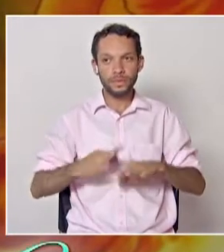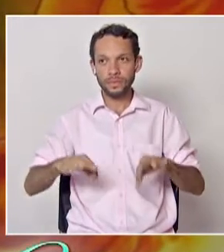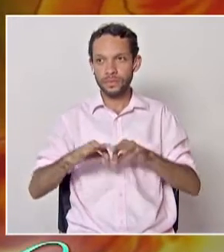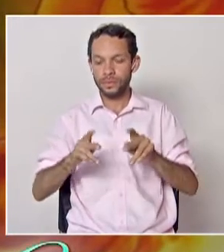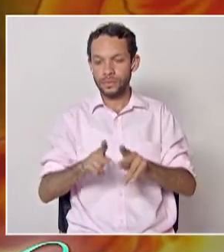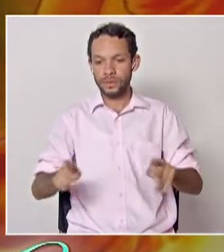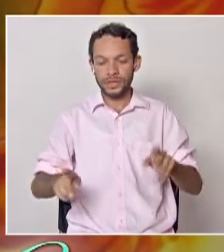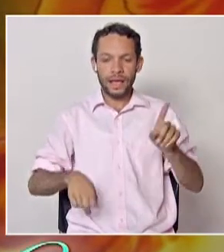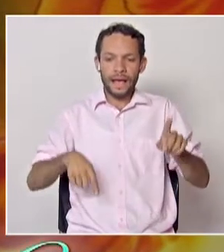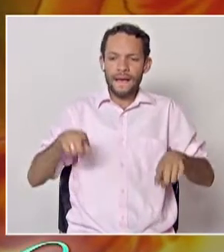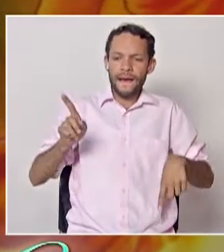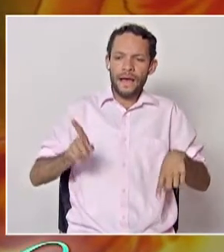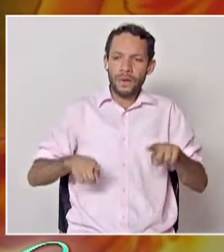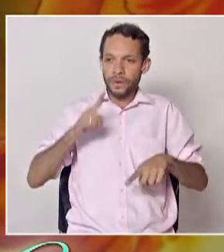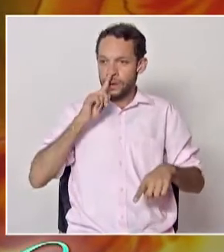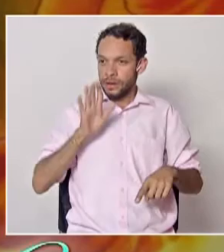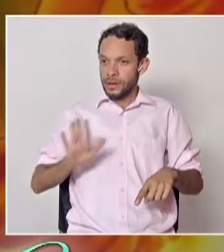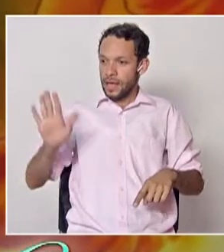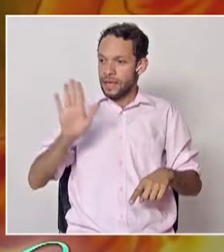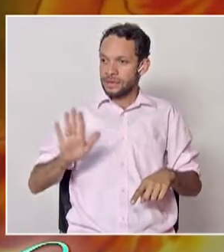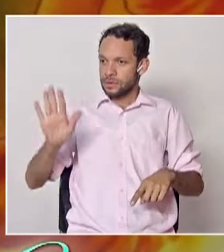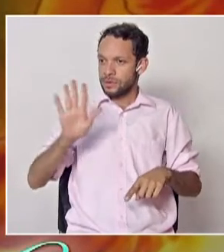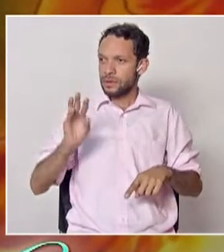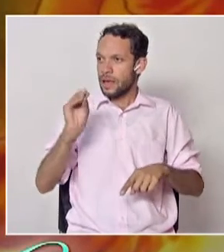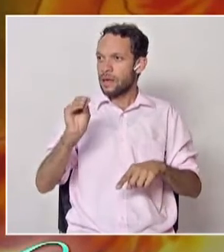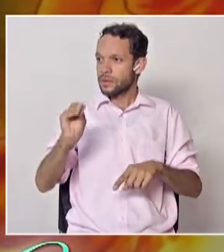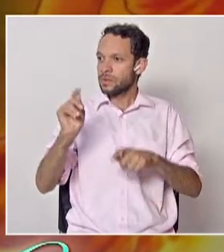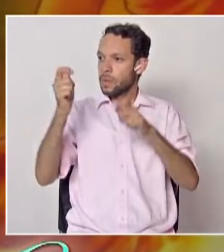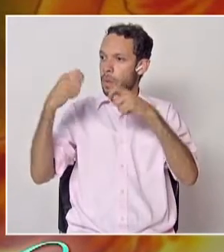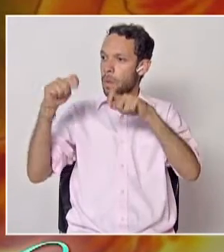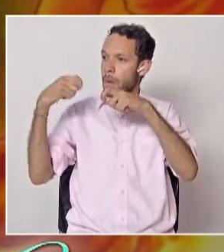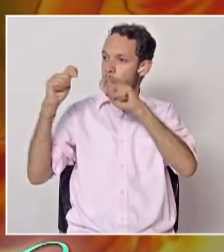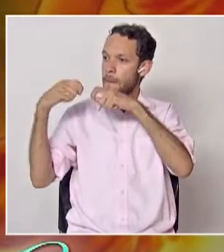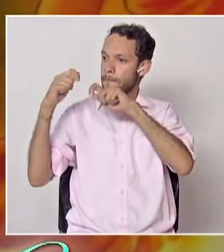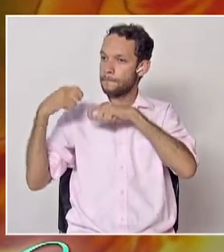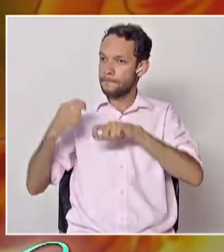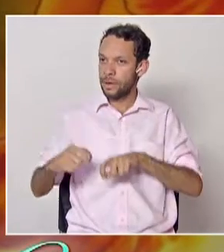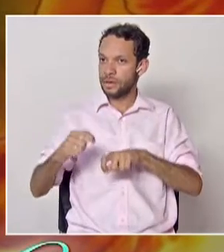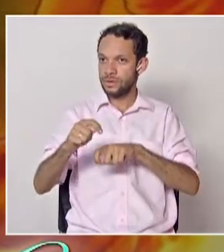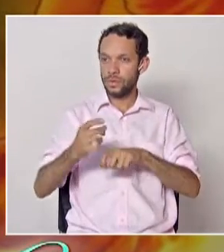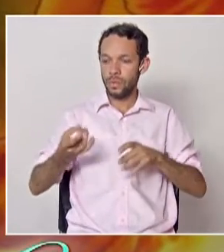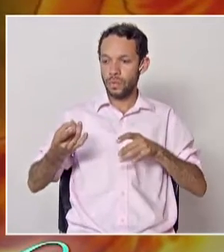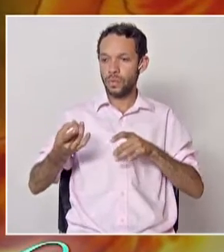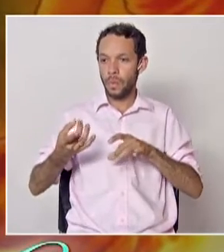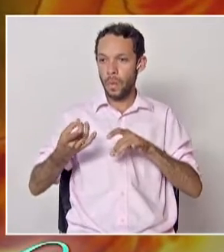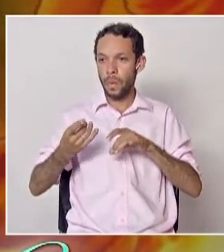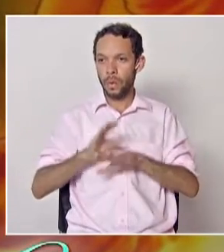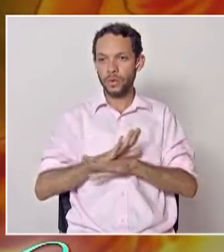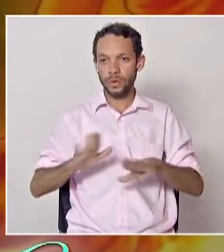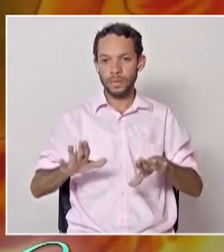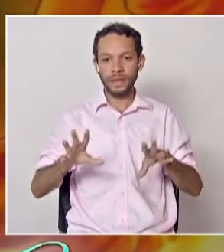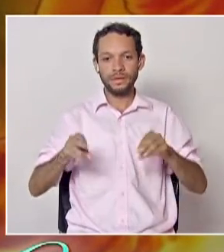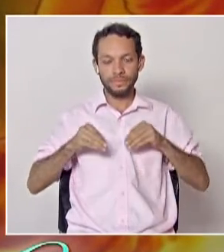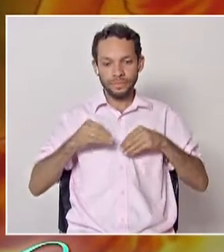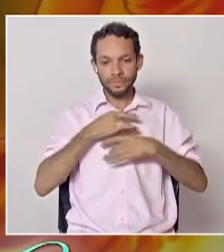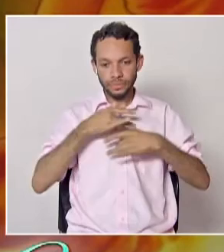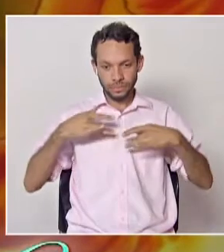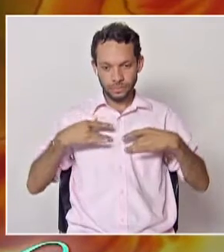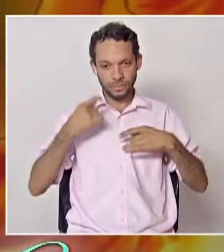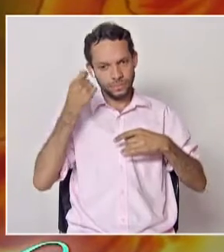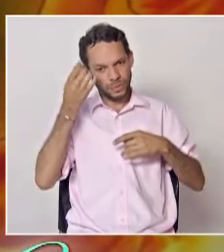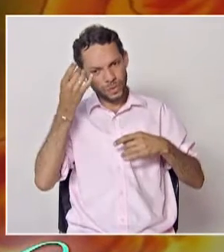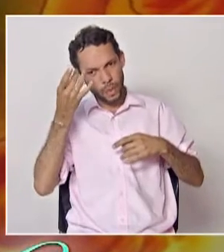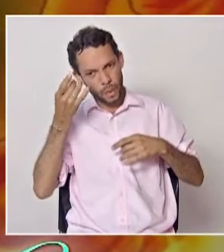me preocupa mucho cuando a nivel nacional sacan comerciales que le quitamos el dolor. Tenemos el medicamento para el dolor de